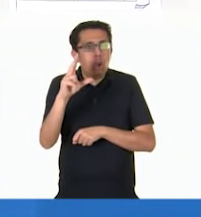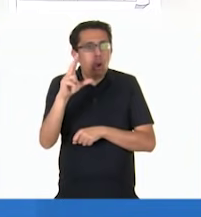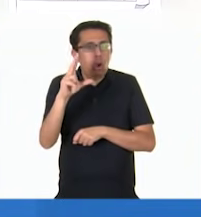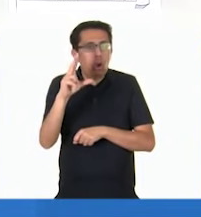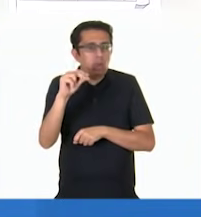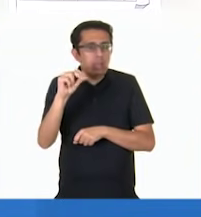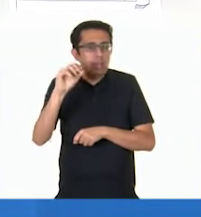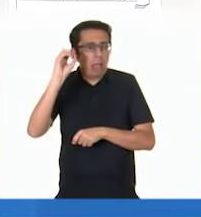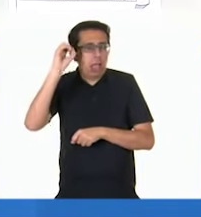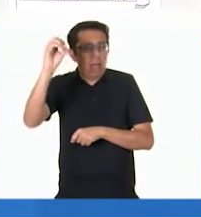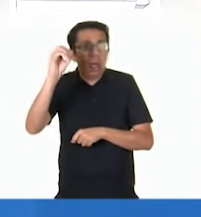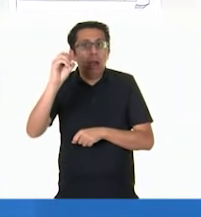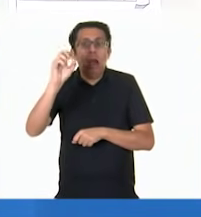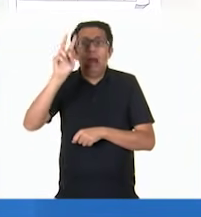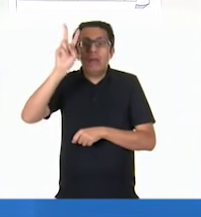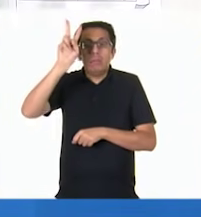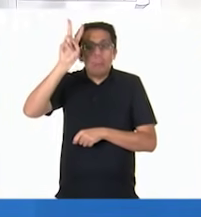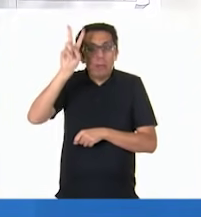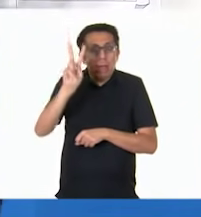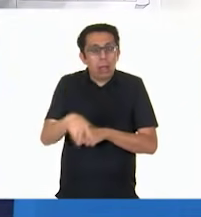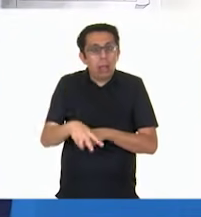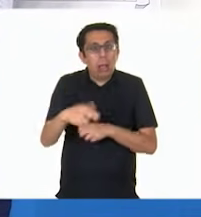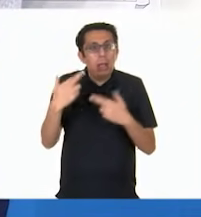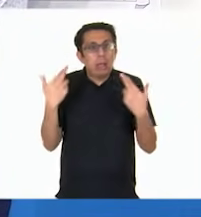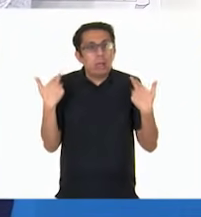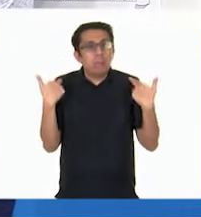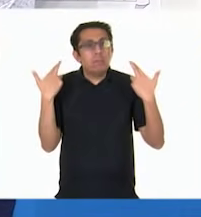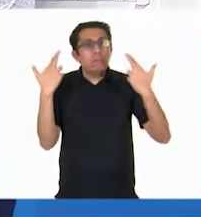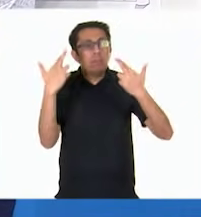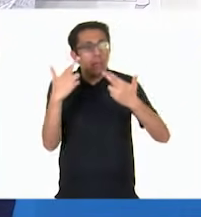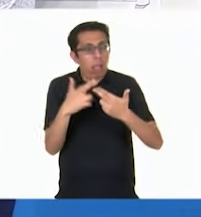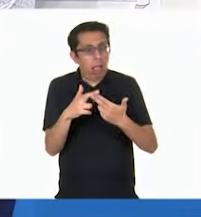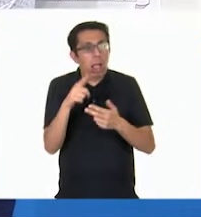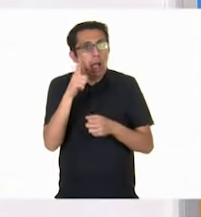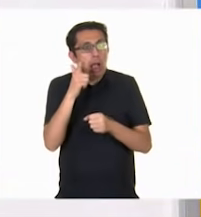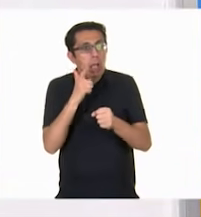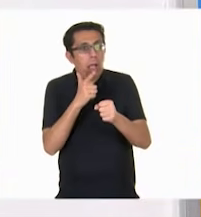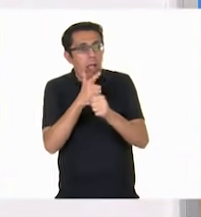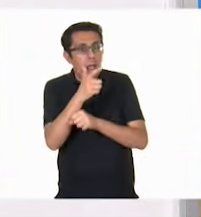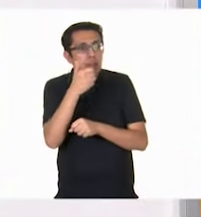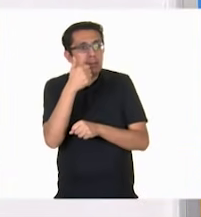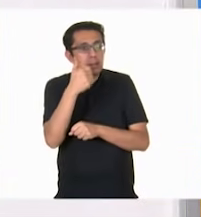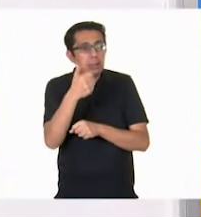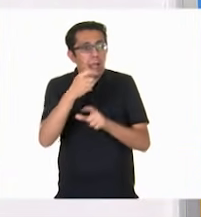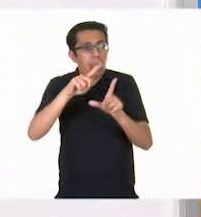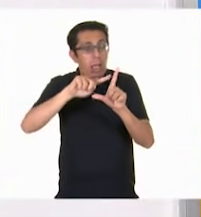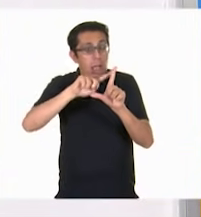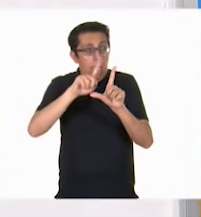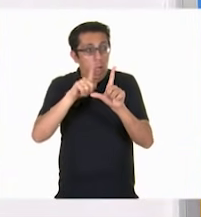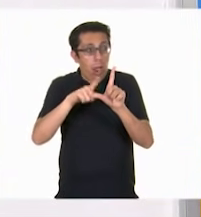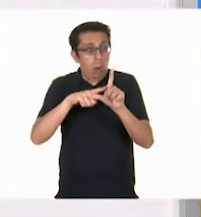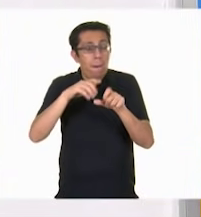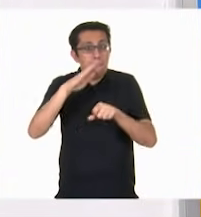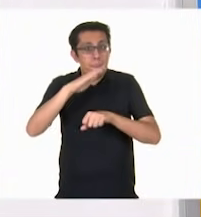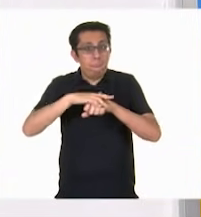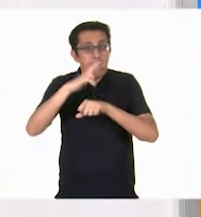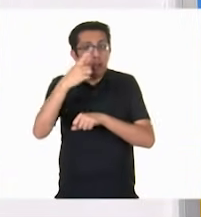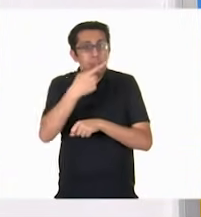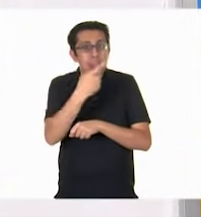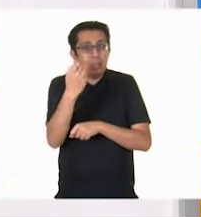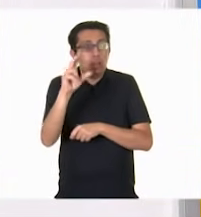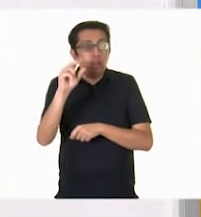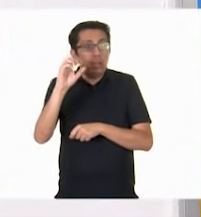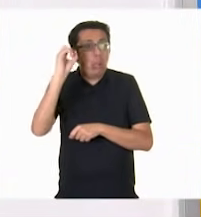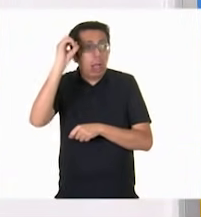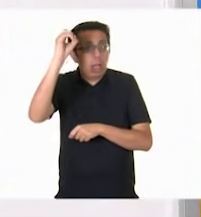¡Oh! ¡Sí es cierto, maestro! Aquí podemos identificar en el 6 su ángulo mayor a 180